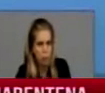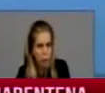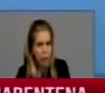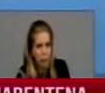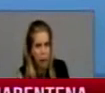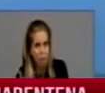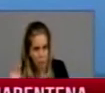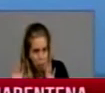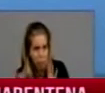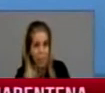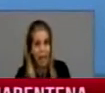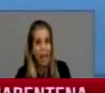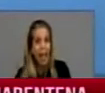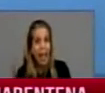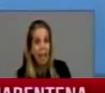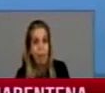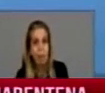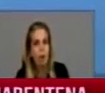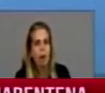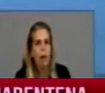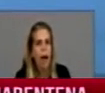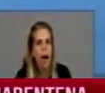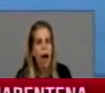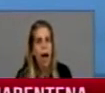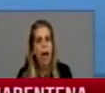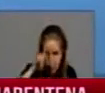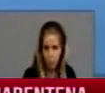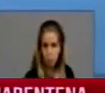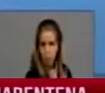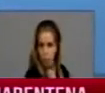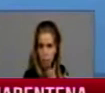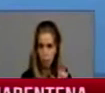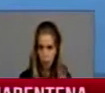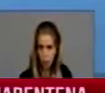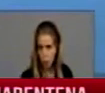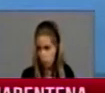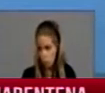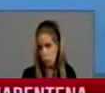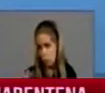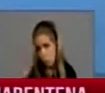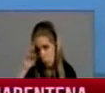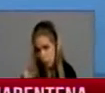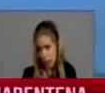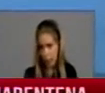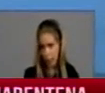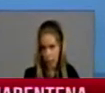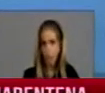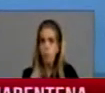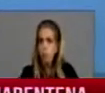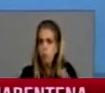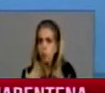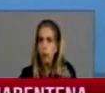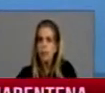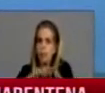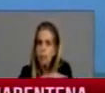y van a entrar en una etapa que llamamos distanciamiento social preventivo y obligatorio. Podemos saber que las personas allí pueden circular, trabajar y